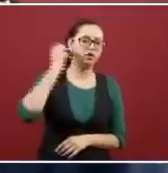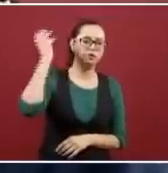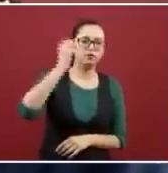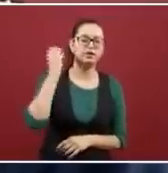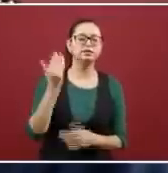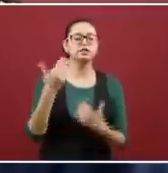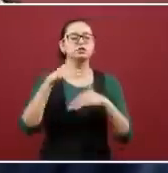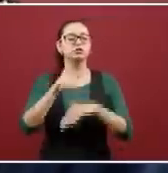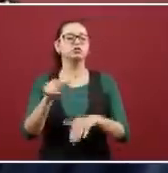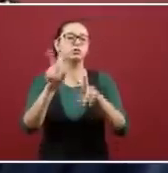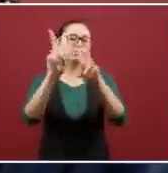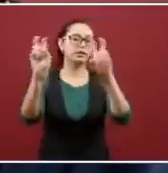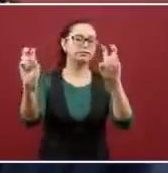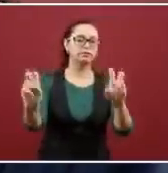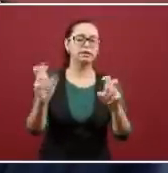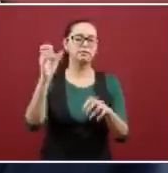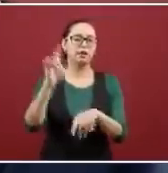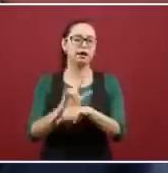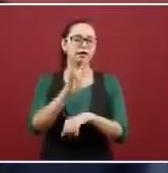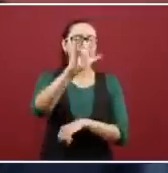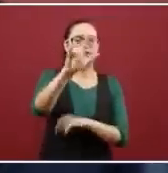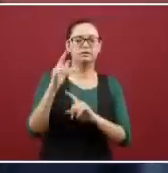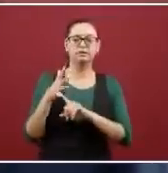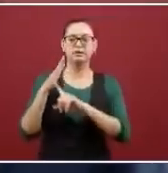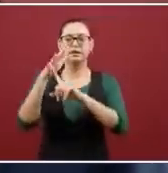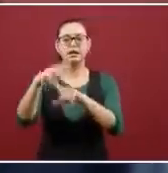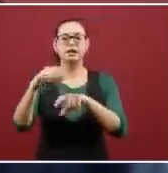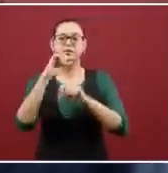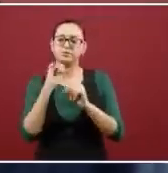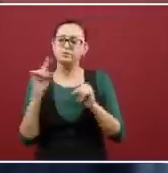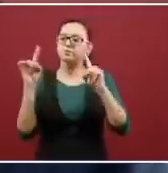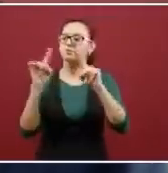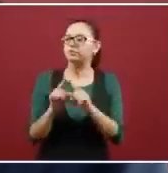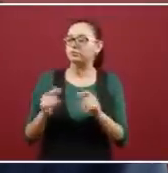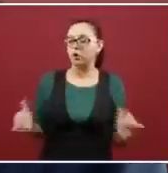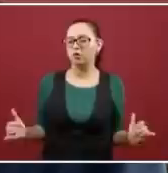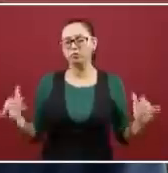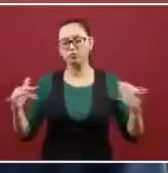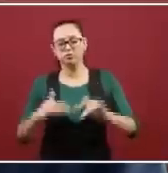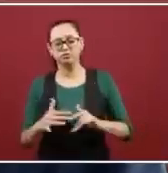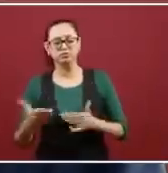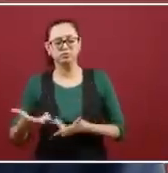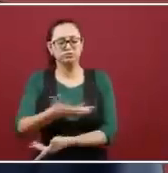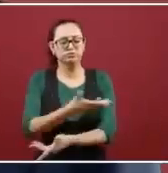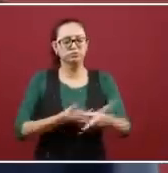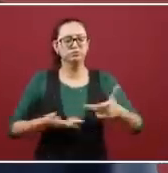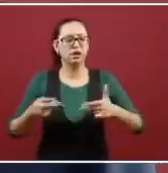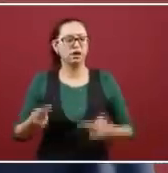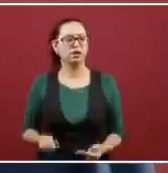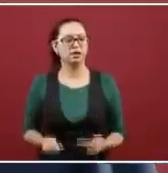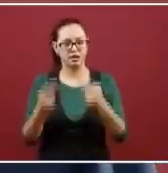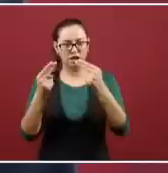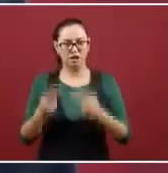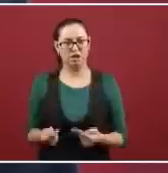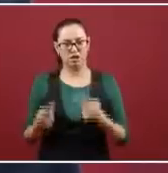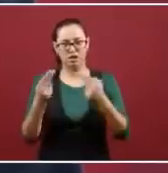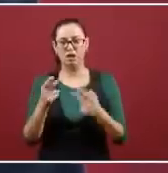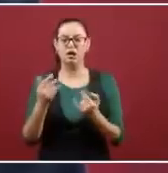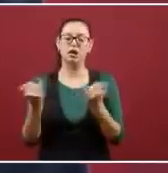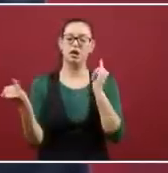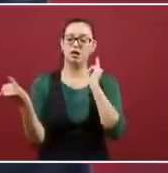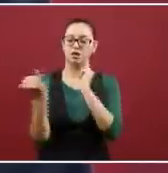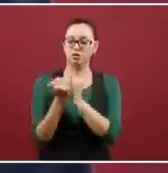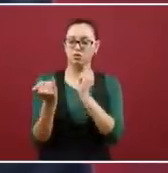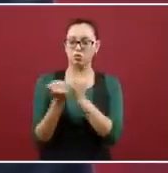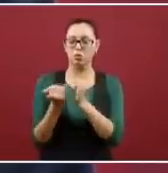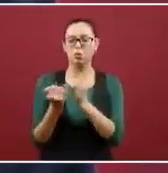aeronáutico, más de 4,000 encuentros de negocios entre todos los participantes. Habrá un seminario de